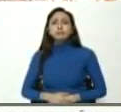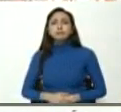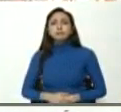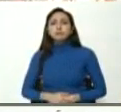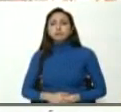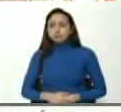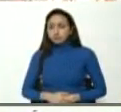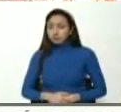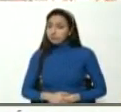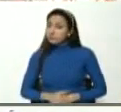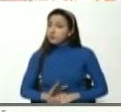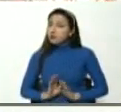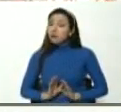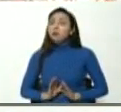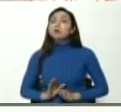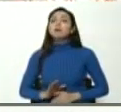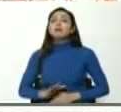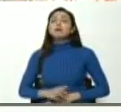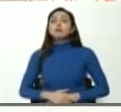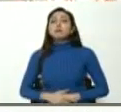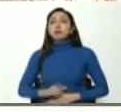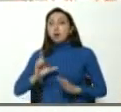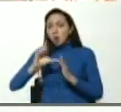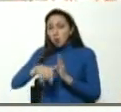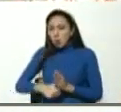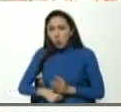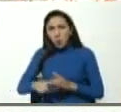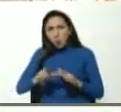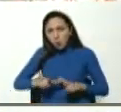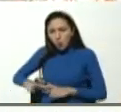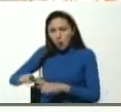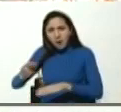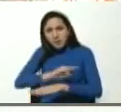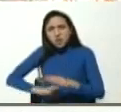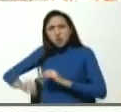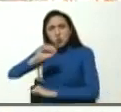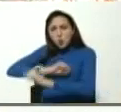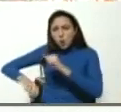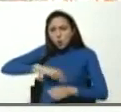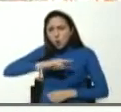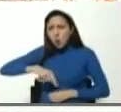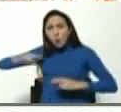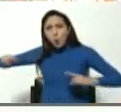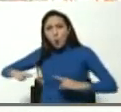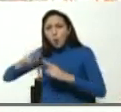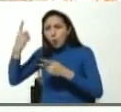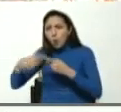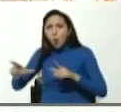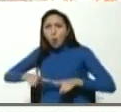al salir de la sede del ministerio de defensa nos encontramos